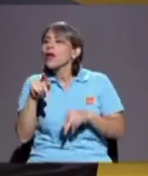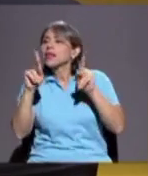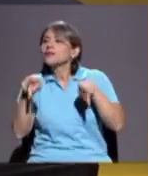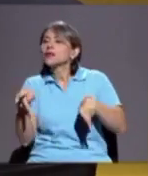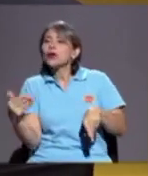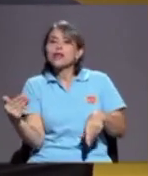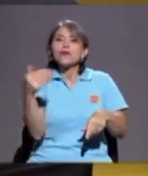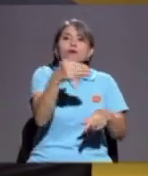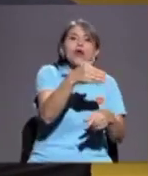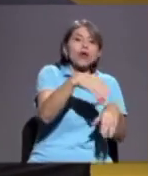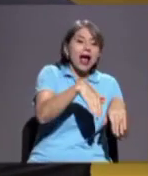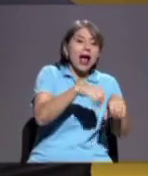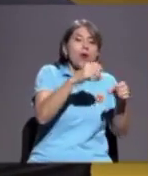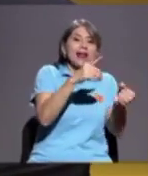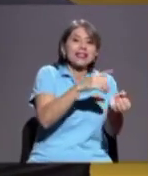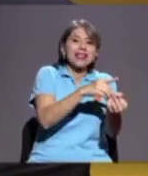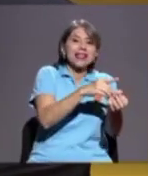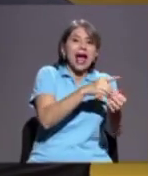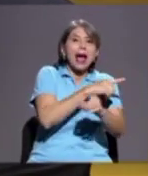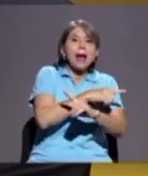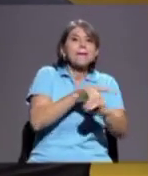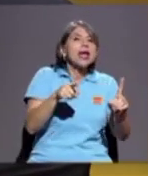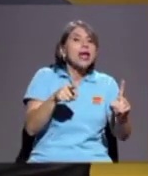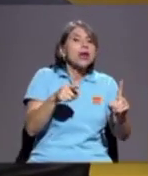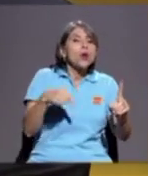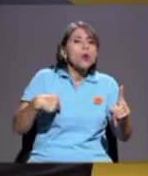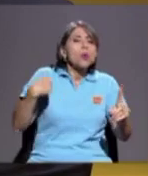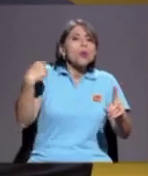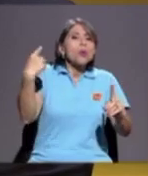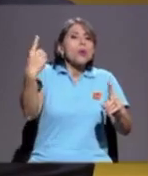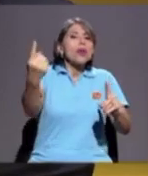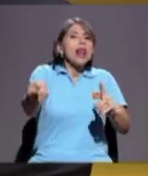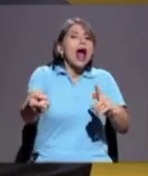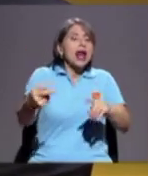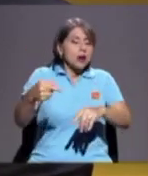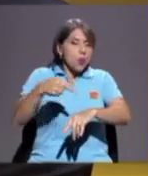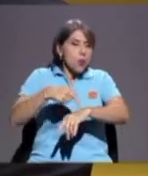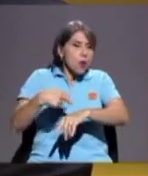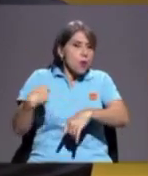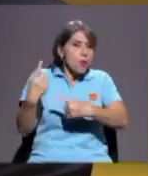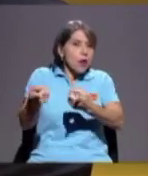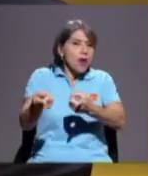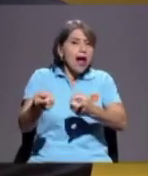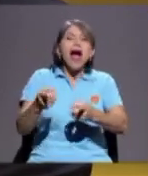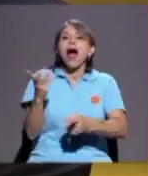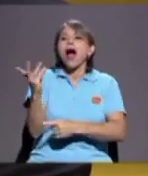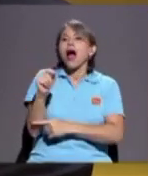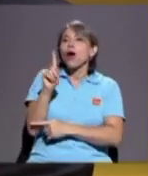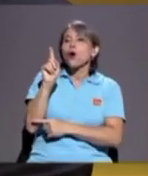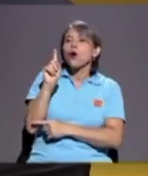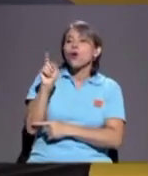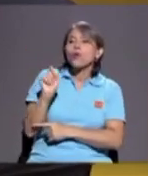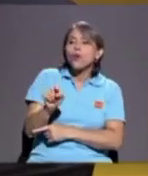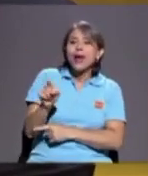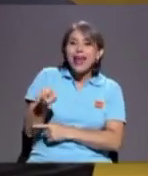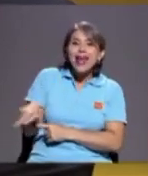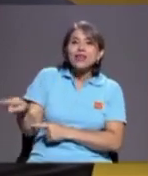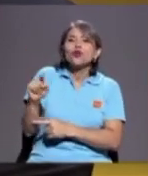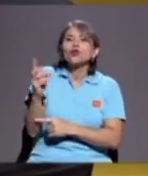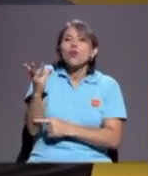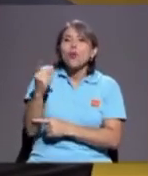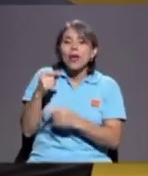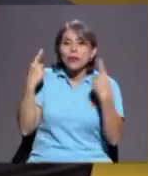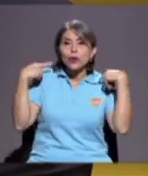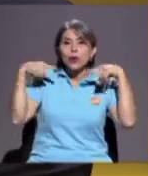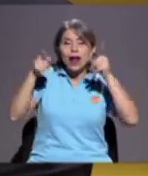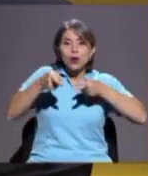al final el resultado del más largo plazo va a ser, bueno, cuántos efectivamente lograron controlar la enfermedad, por ejemplo, ¿verdad? O en el caso de un programa,